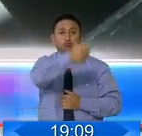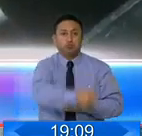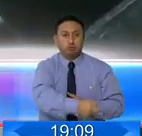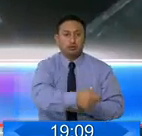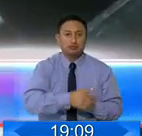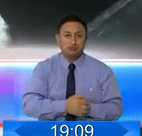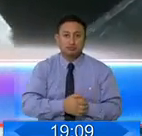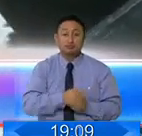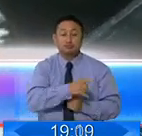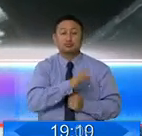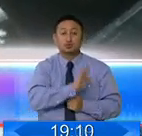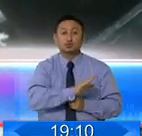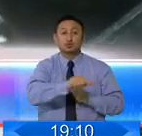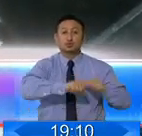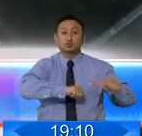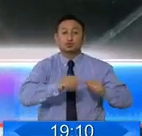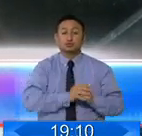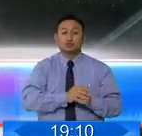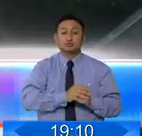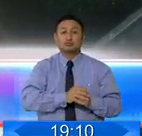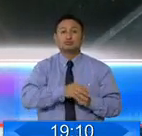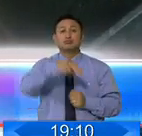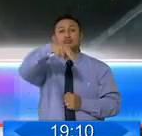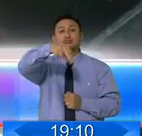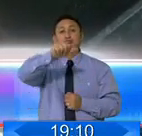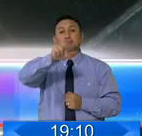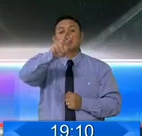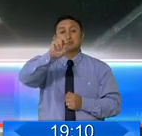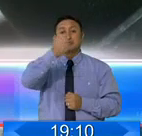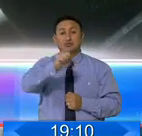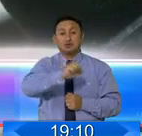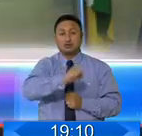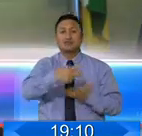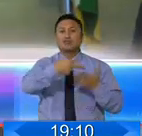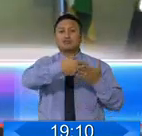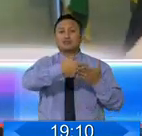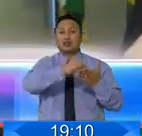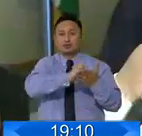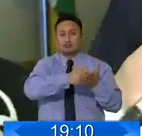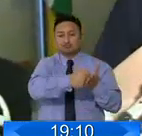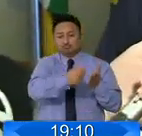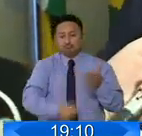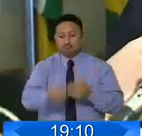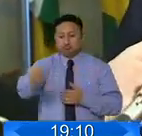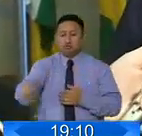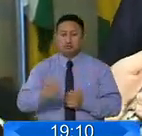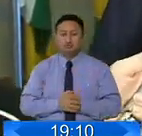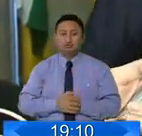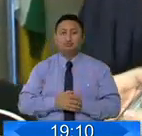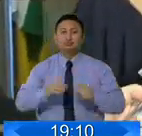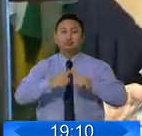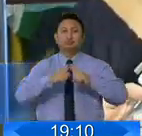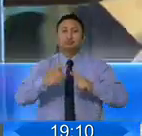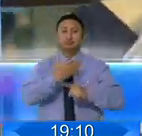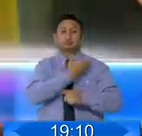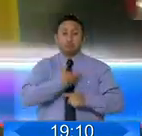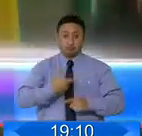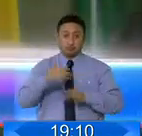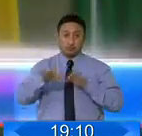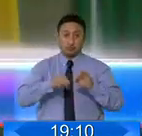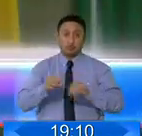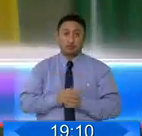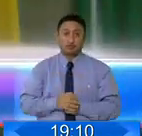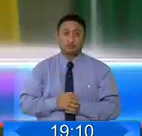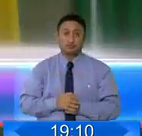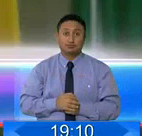le recibía al asistente Jacqueline Naves y ella nos entregaba un recibo. La expresidenta de la Asamblea respondió a esta denuncia. Si